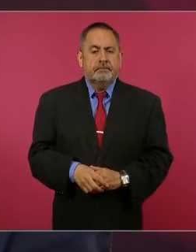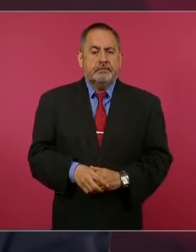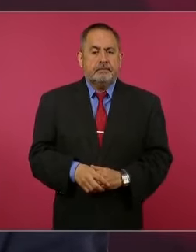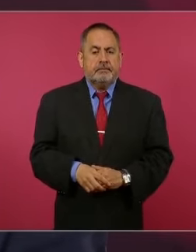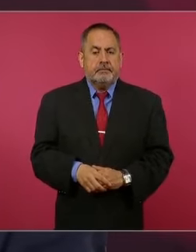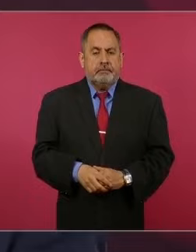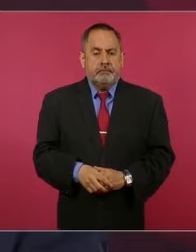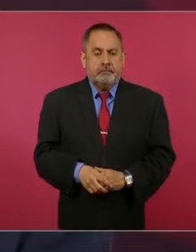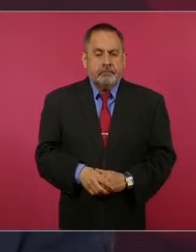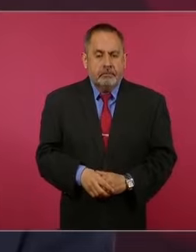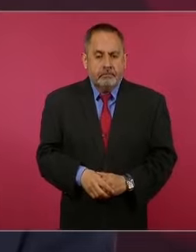Hacienda seguridad